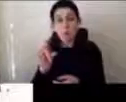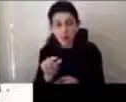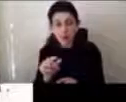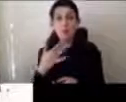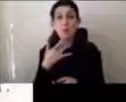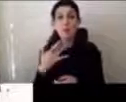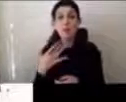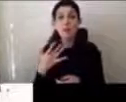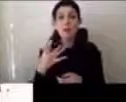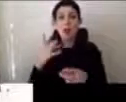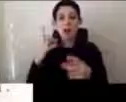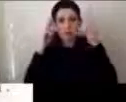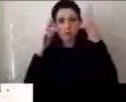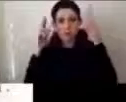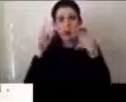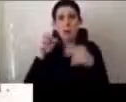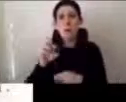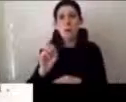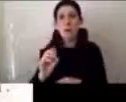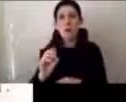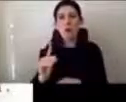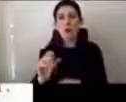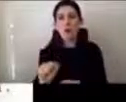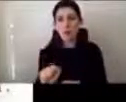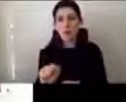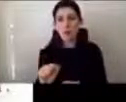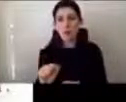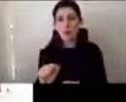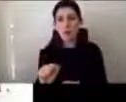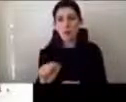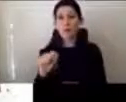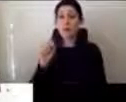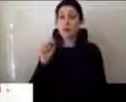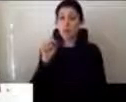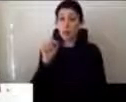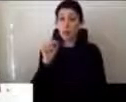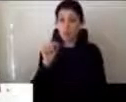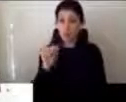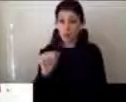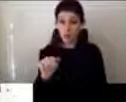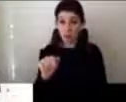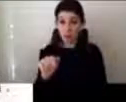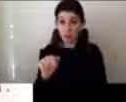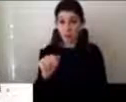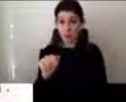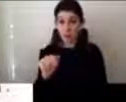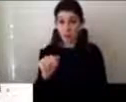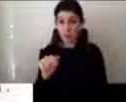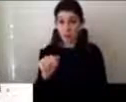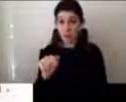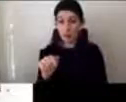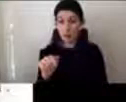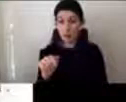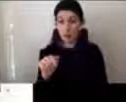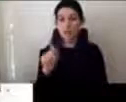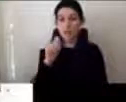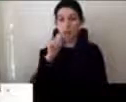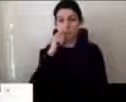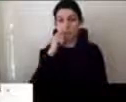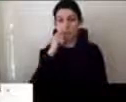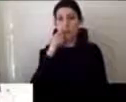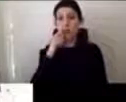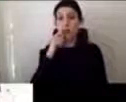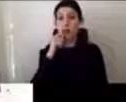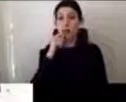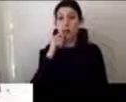poda sináptica. Esa poda sináptica entonces va a eliminar las